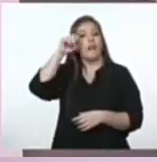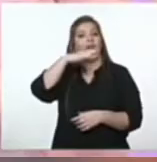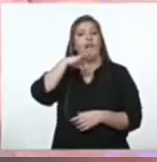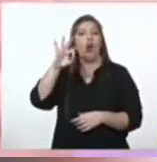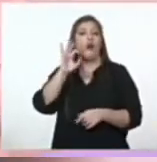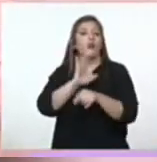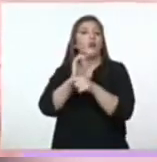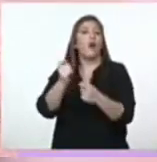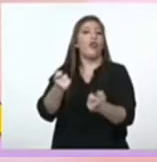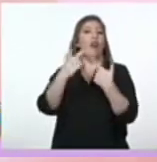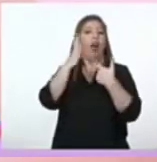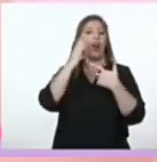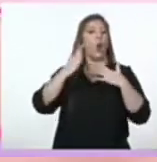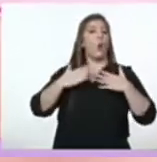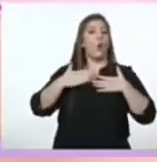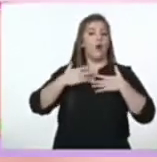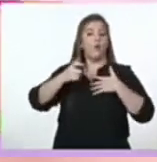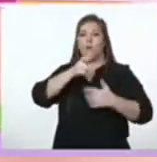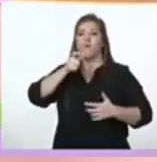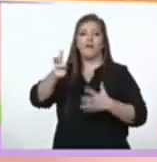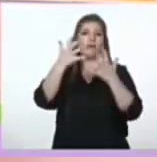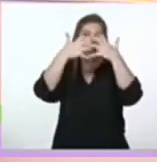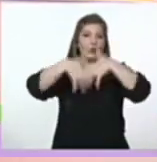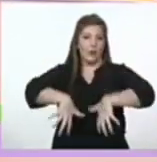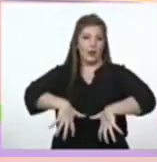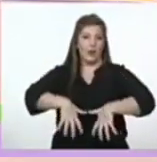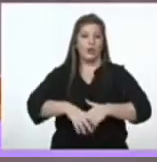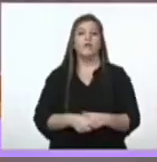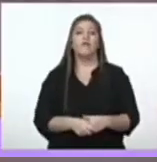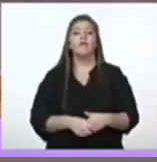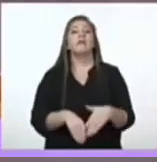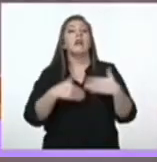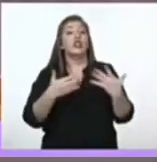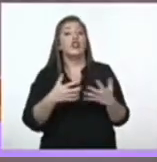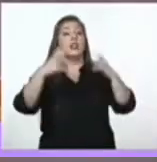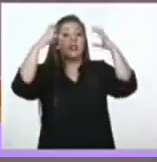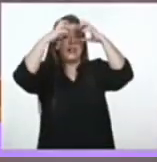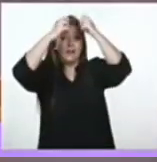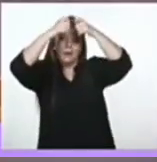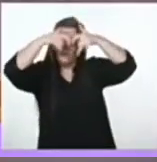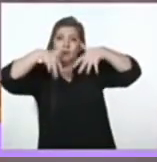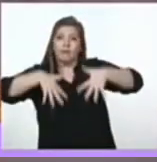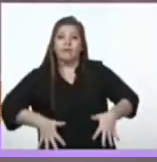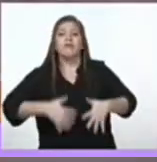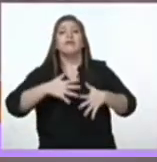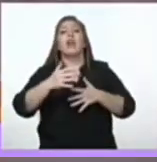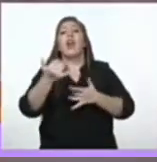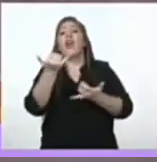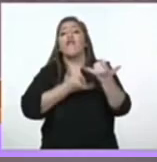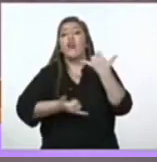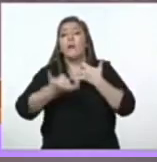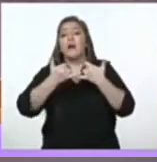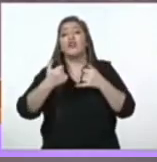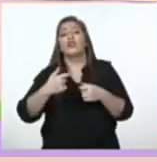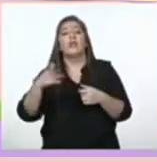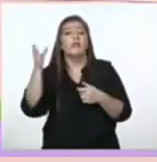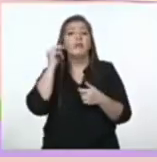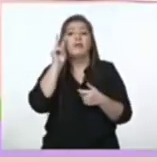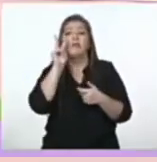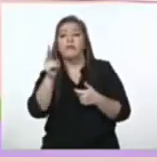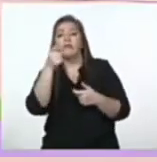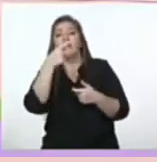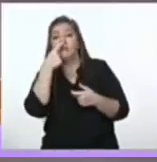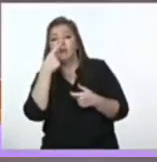con una respuesta. Perfecto. Entonces, el sistema nervioso recibe la información de los sentidos, la procesa y elabora la